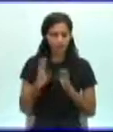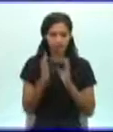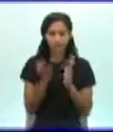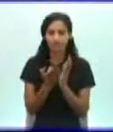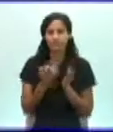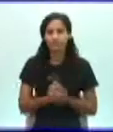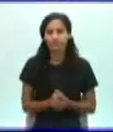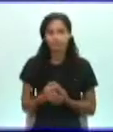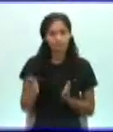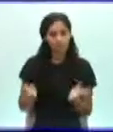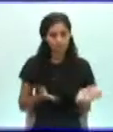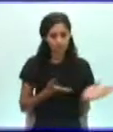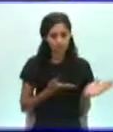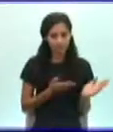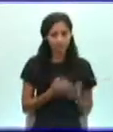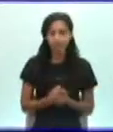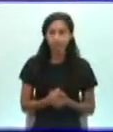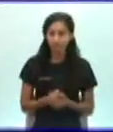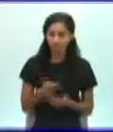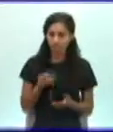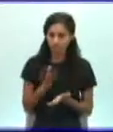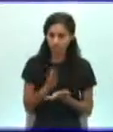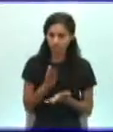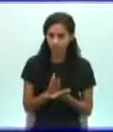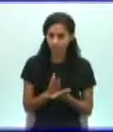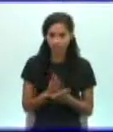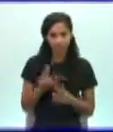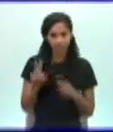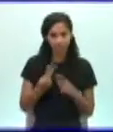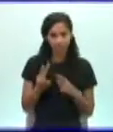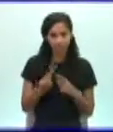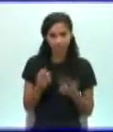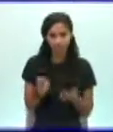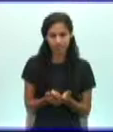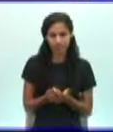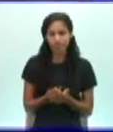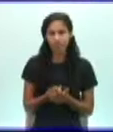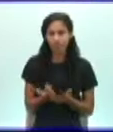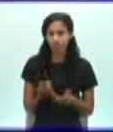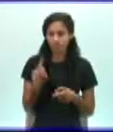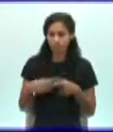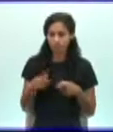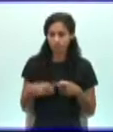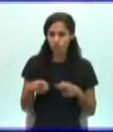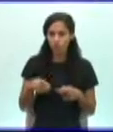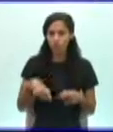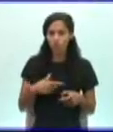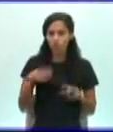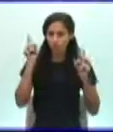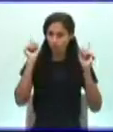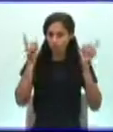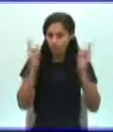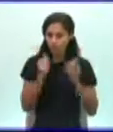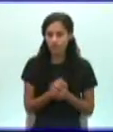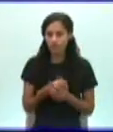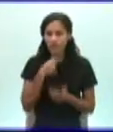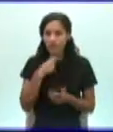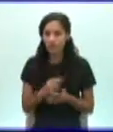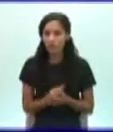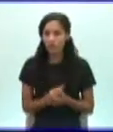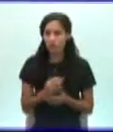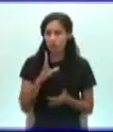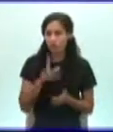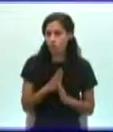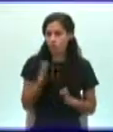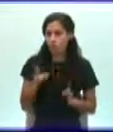familiares. Bienvenido a este espacio docente televisivo de la asignatura Cultura Política, que conmemorar desde el 5 al